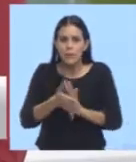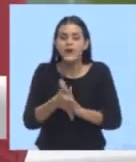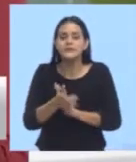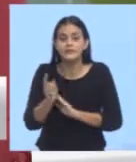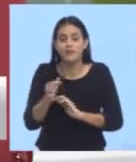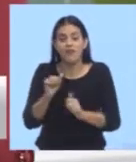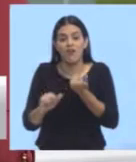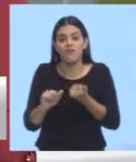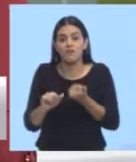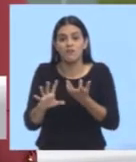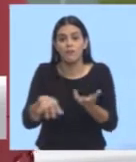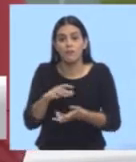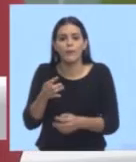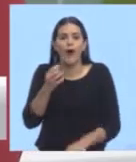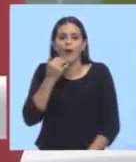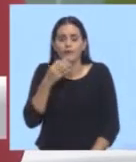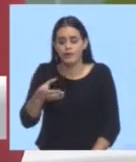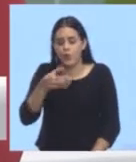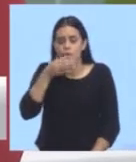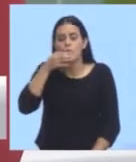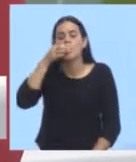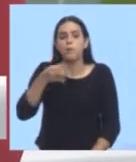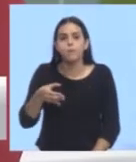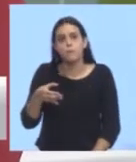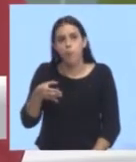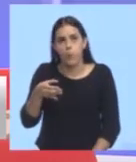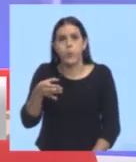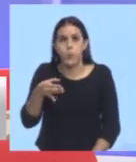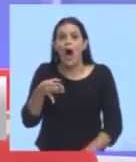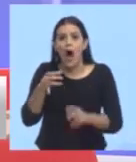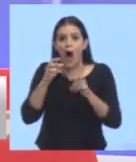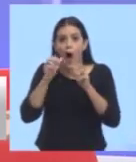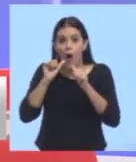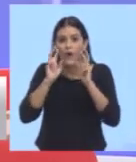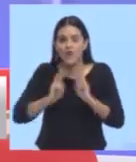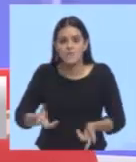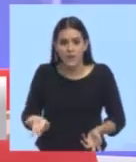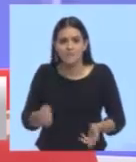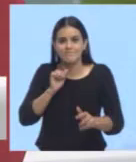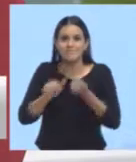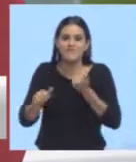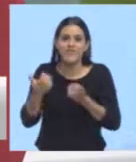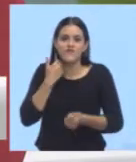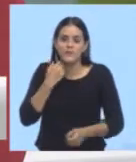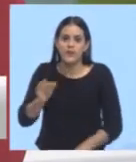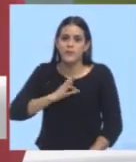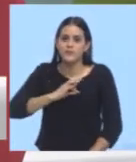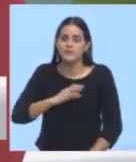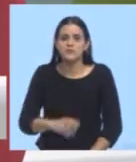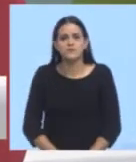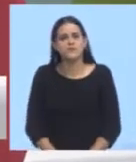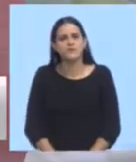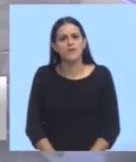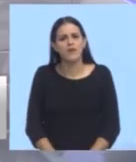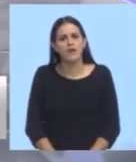más bien un vasito de agua hervida para lavarnos los dientes para evitar el contagio del apetito como el contagio